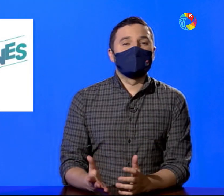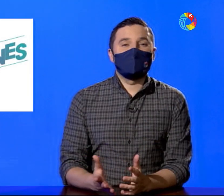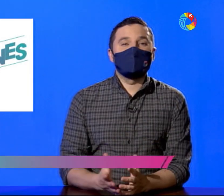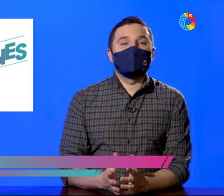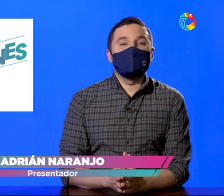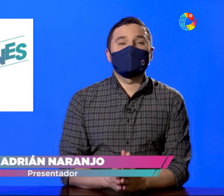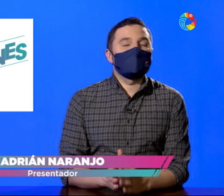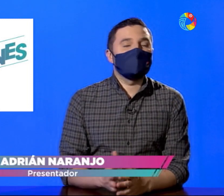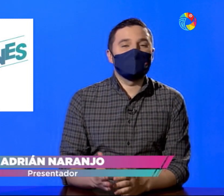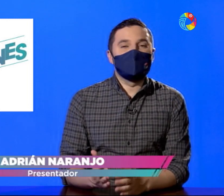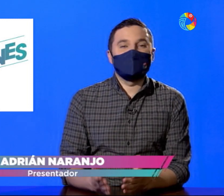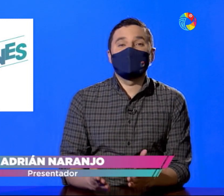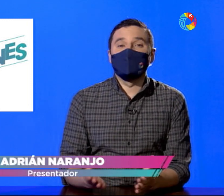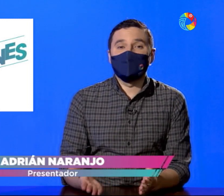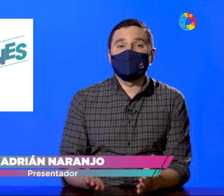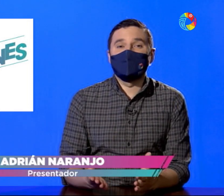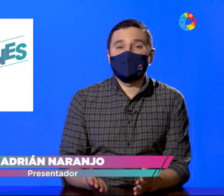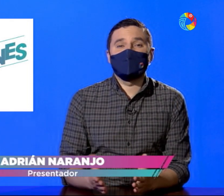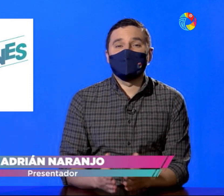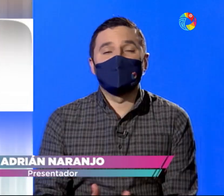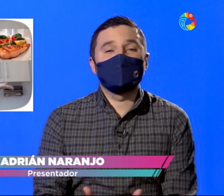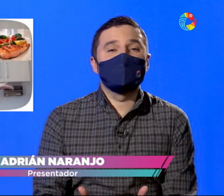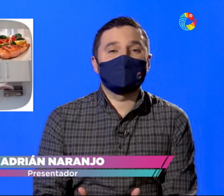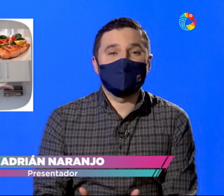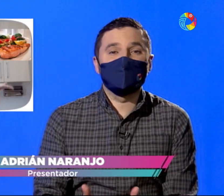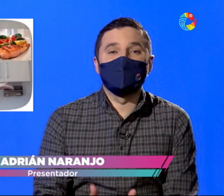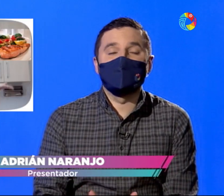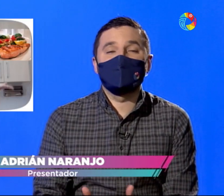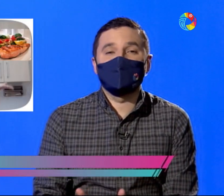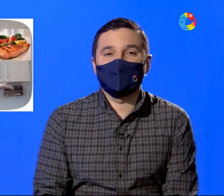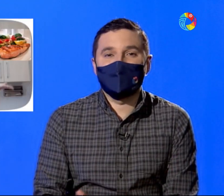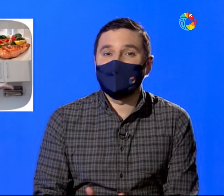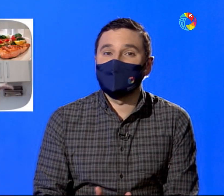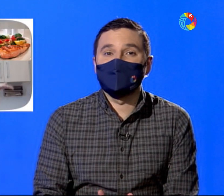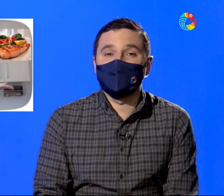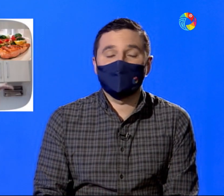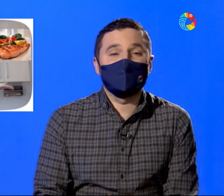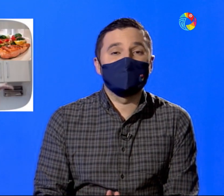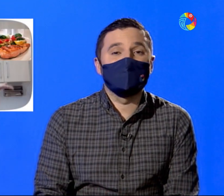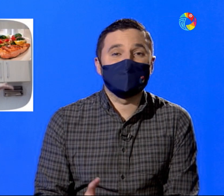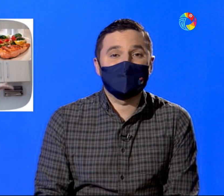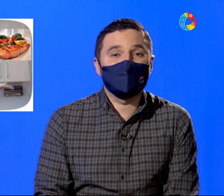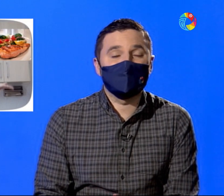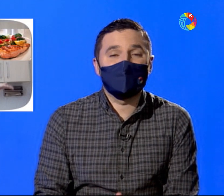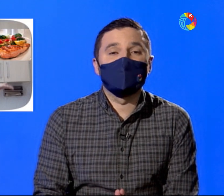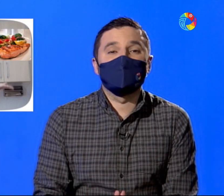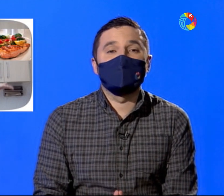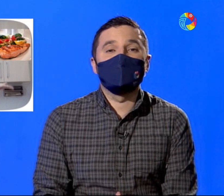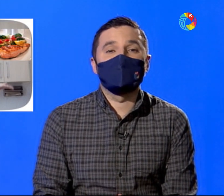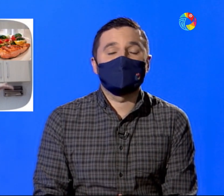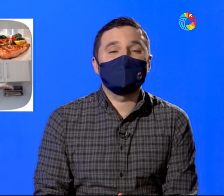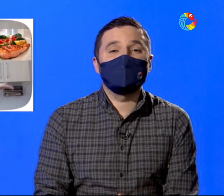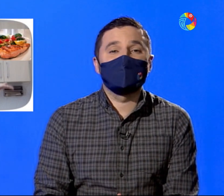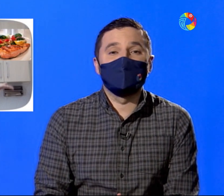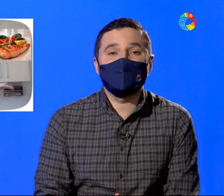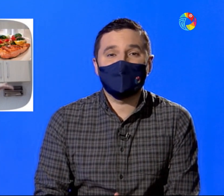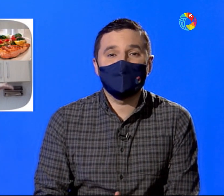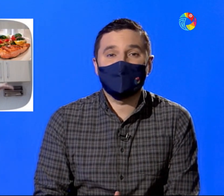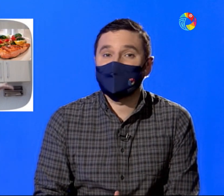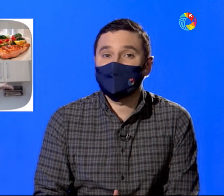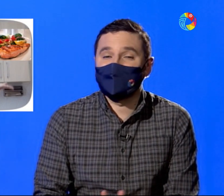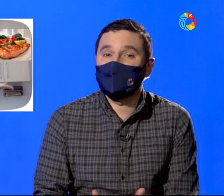Hola, ¿cómo están? Bienvenidos a otra edición más de Soluciones del 13. Hoy conversaremos con una profesional en nutrición de la Universidad Nacional sobre la importancia de